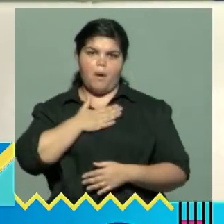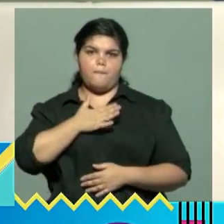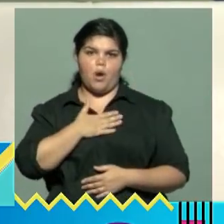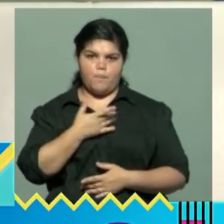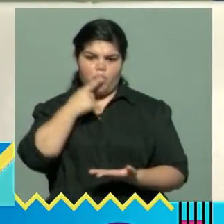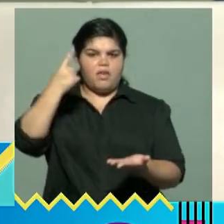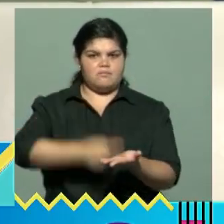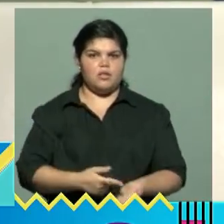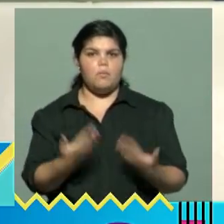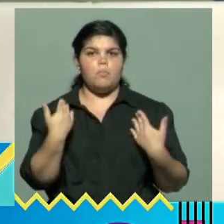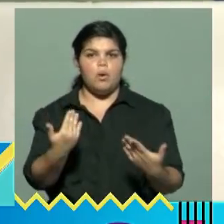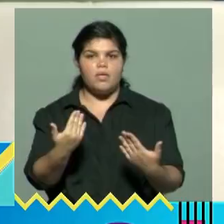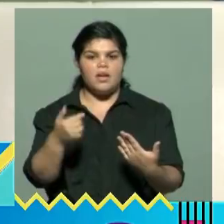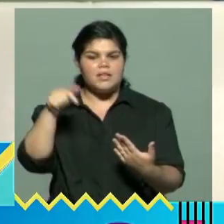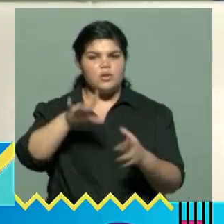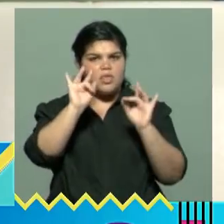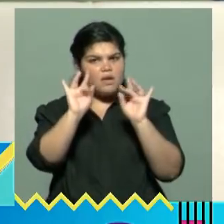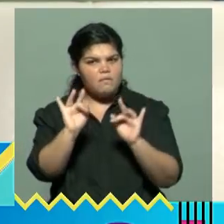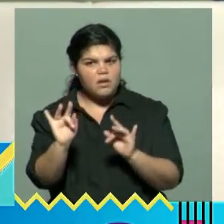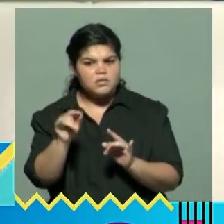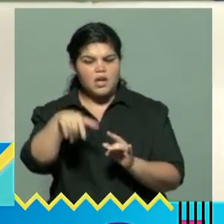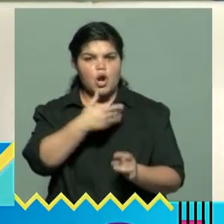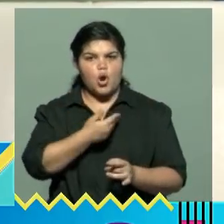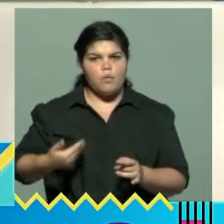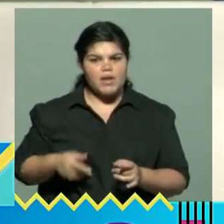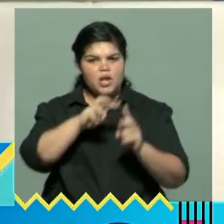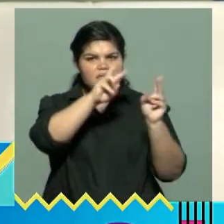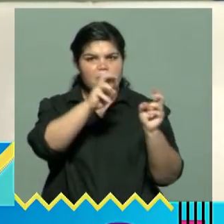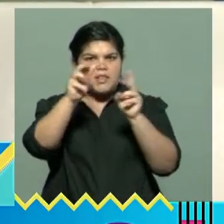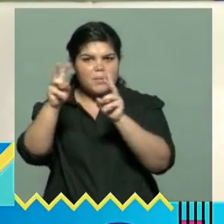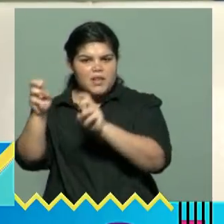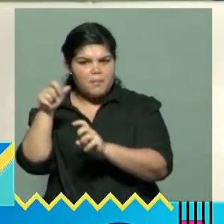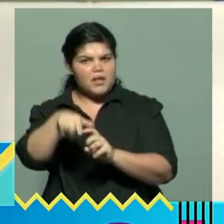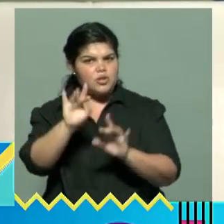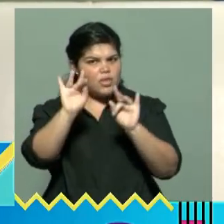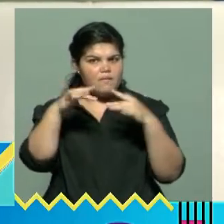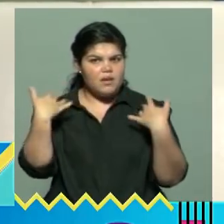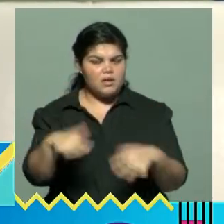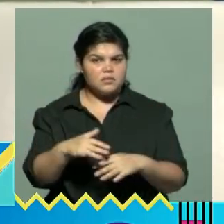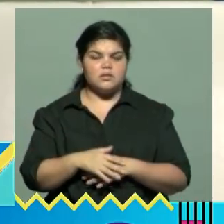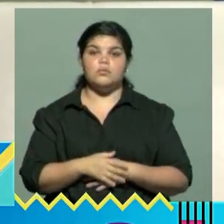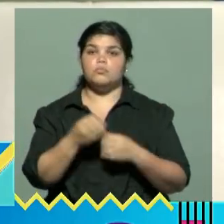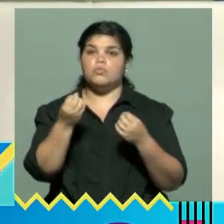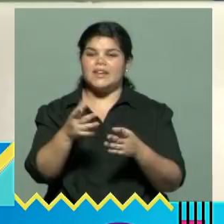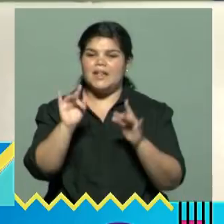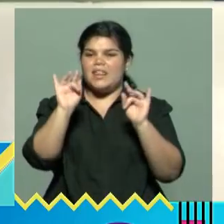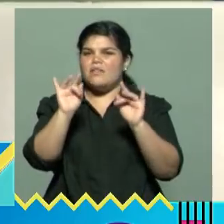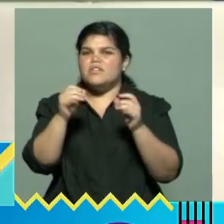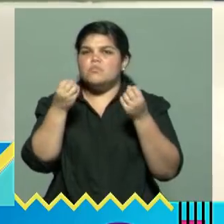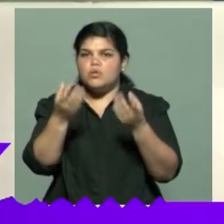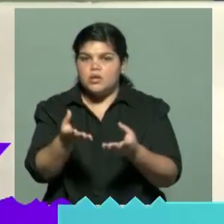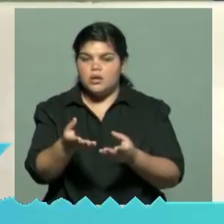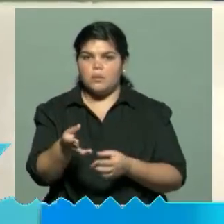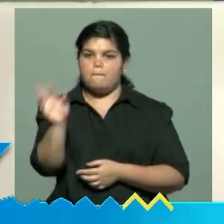Entonces, es muy complicado para estas gestiones tocar estas temáticas, digamos, porque digamos, es difícil que las mujeres